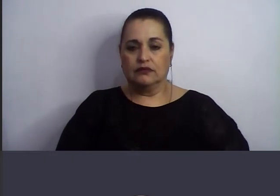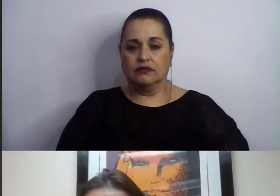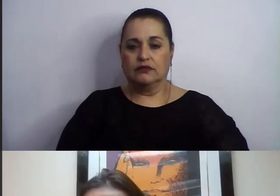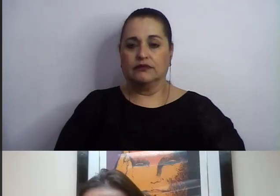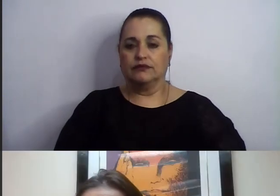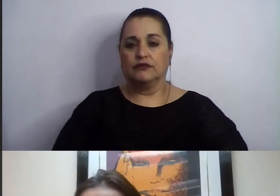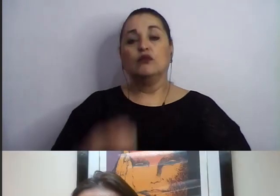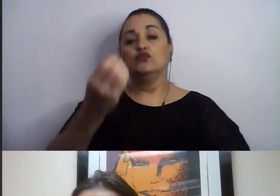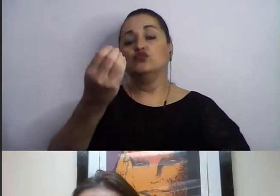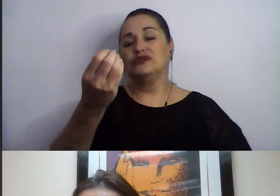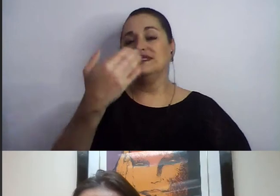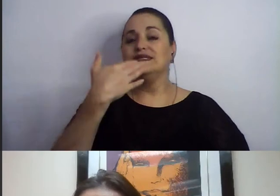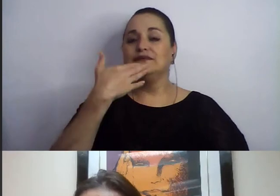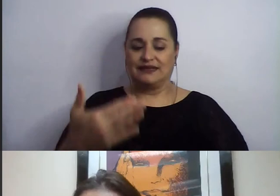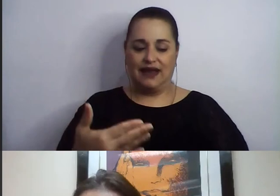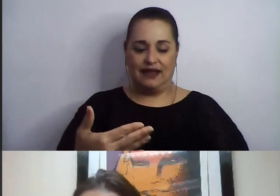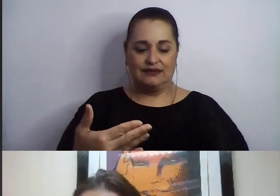muchísimas gracias gracias